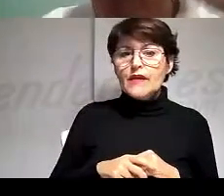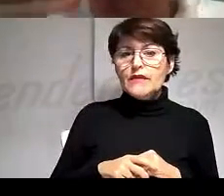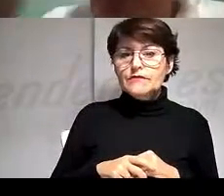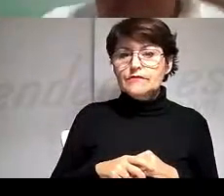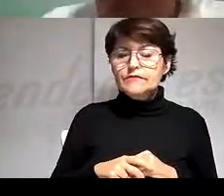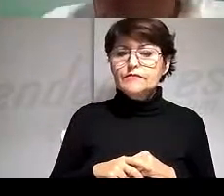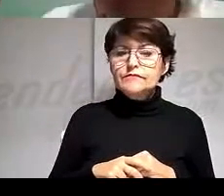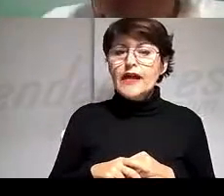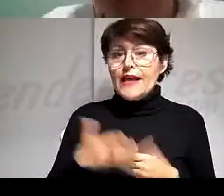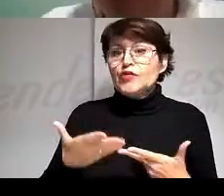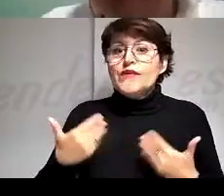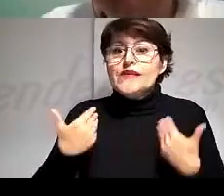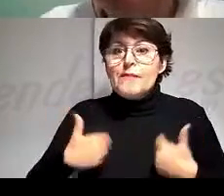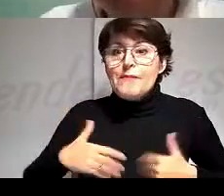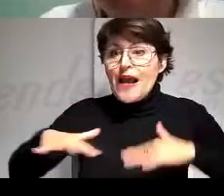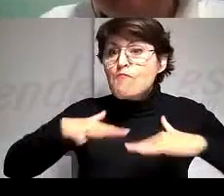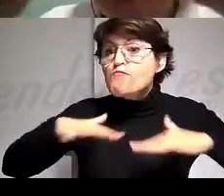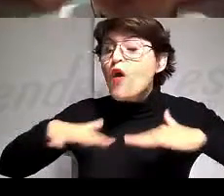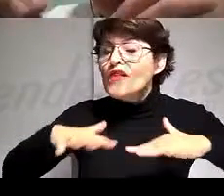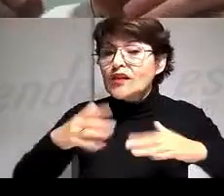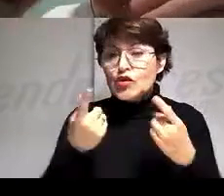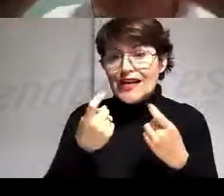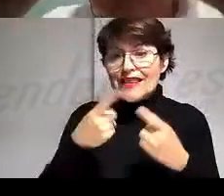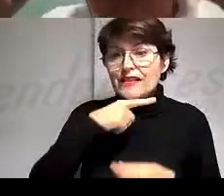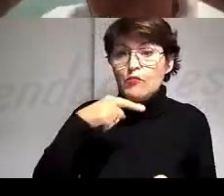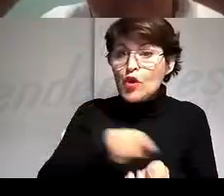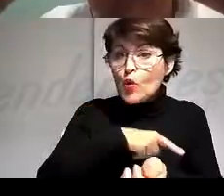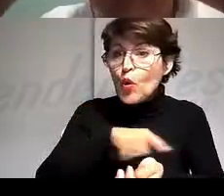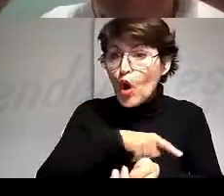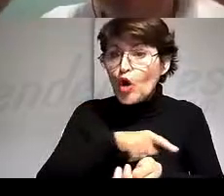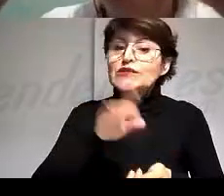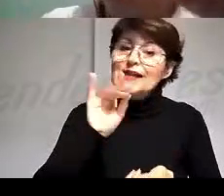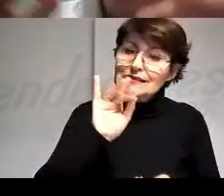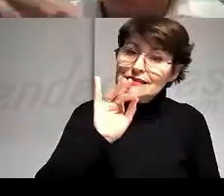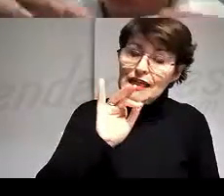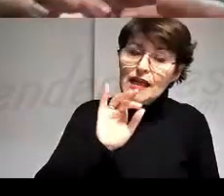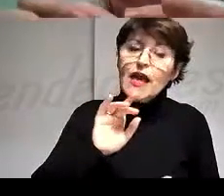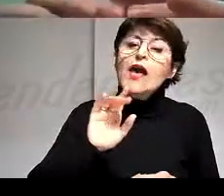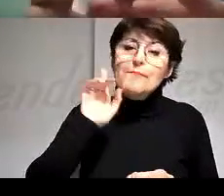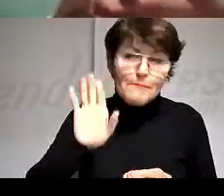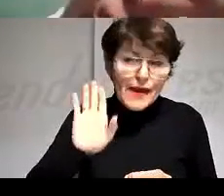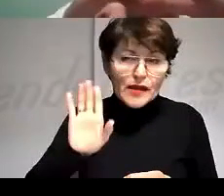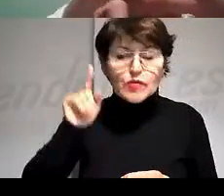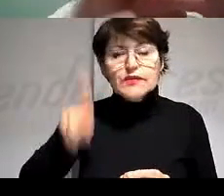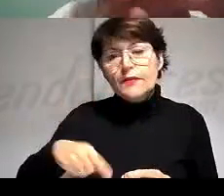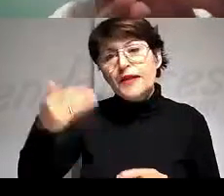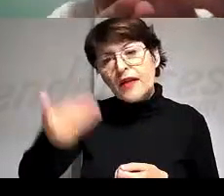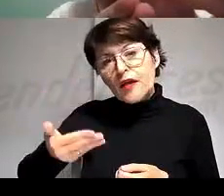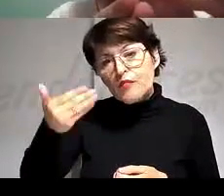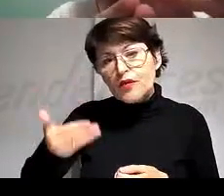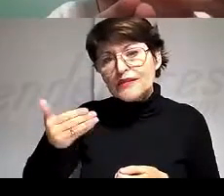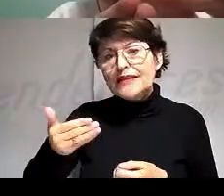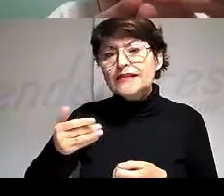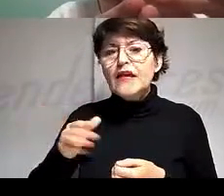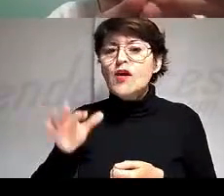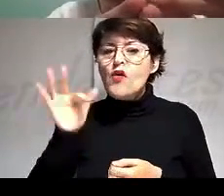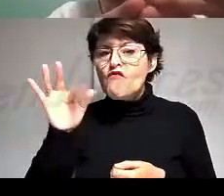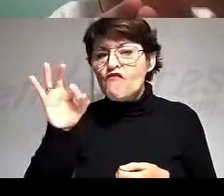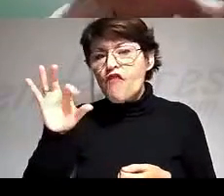para movernos es la glucosa, pero a efectos prácticos la energía en realidad se obtiene de esa rotura del